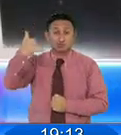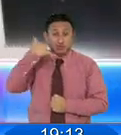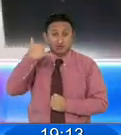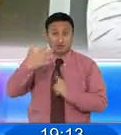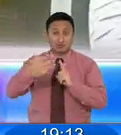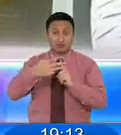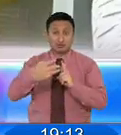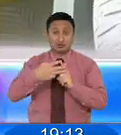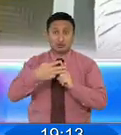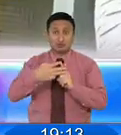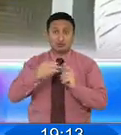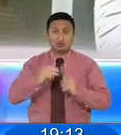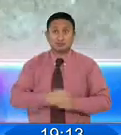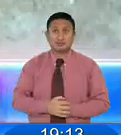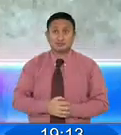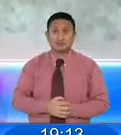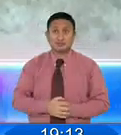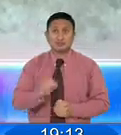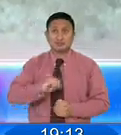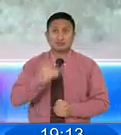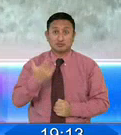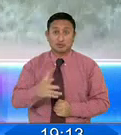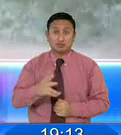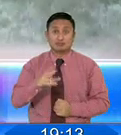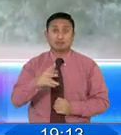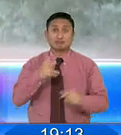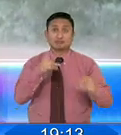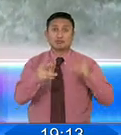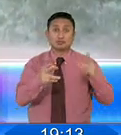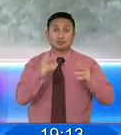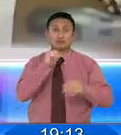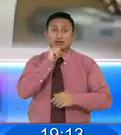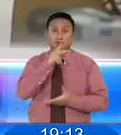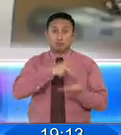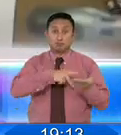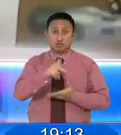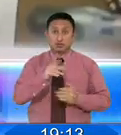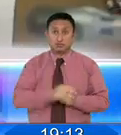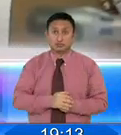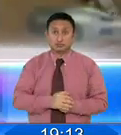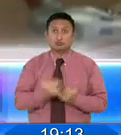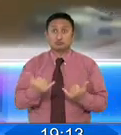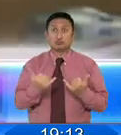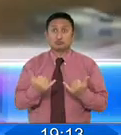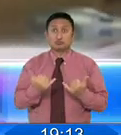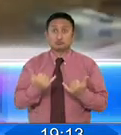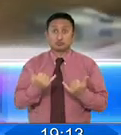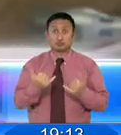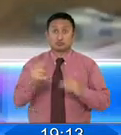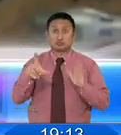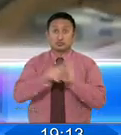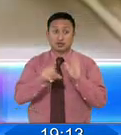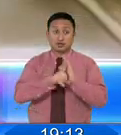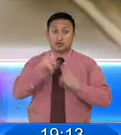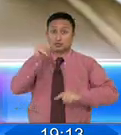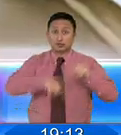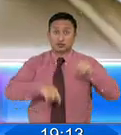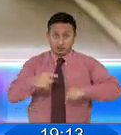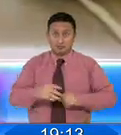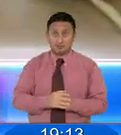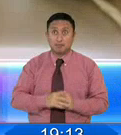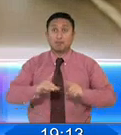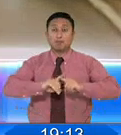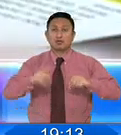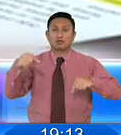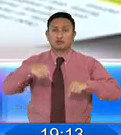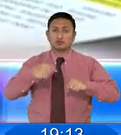y telefonía móvil, podrán realizar cortes por falta de pago, algo que al momento no es permitido por lo aprobado en la ley, pero que esto